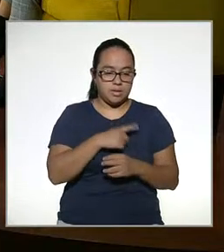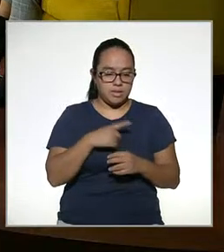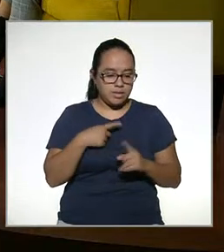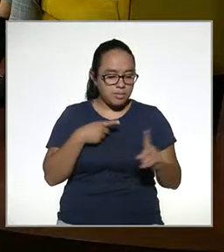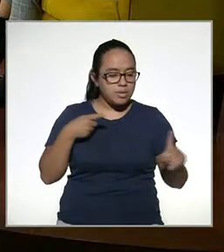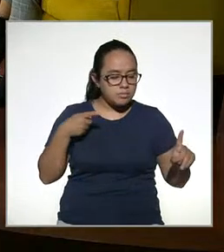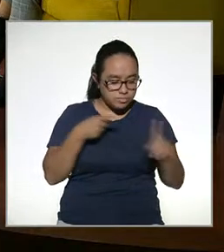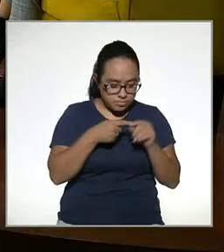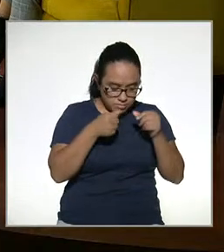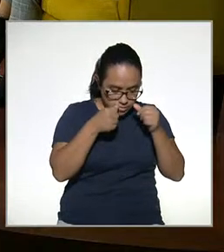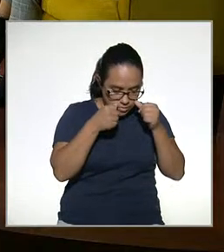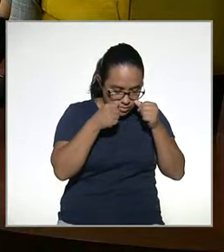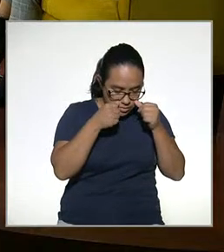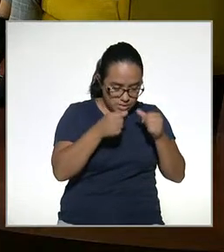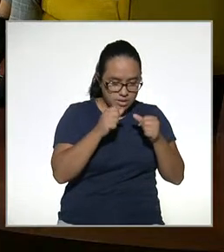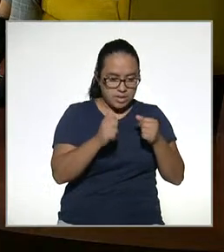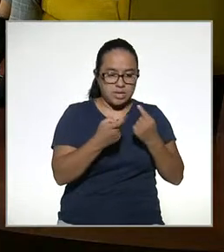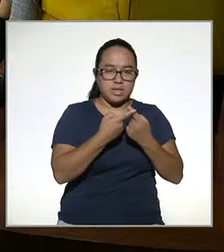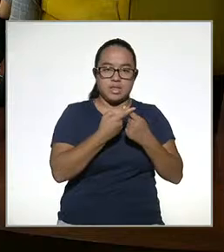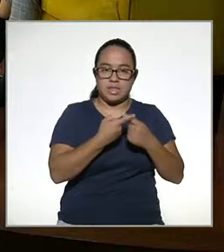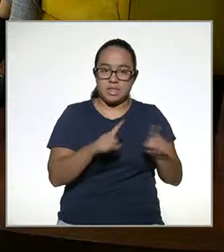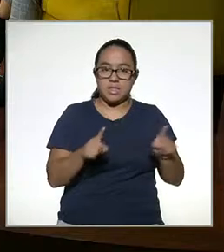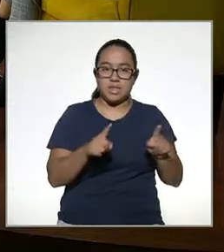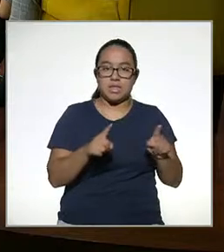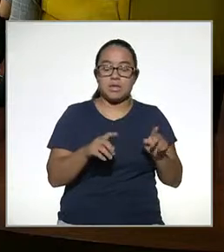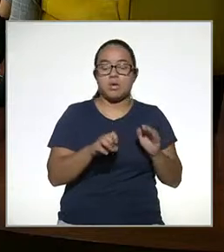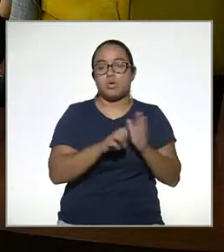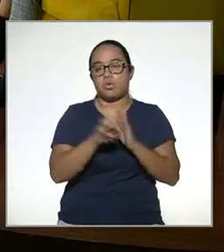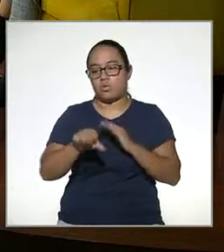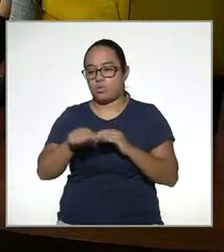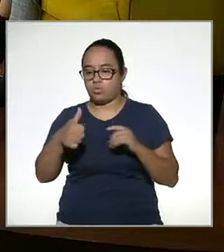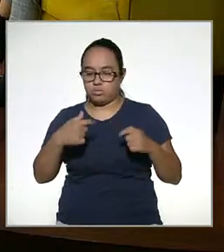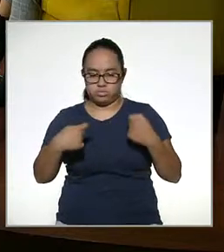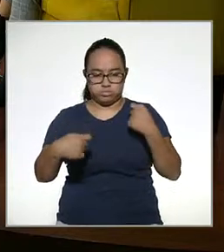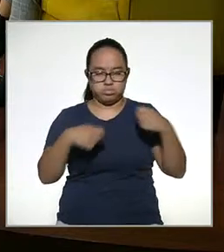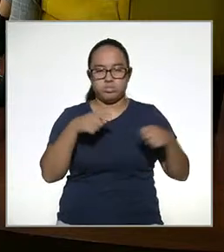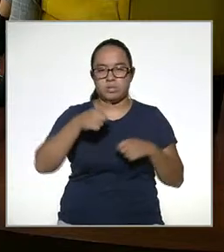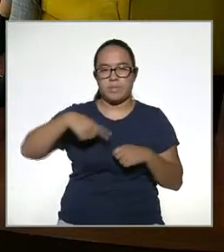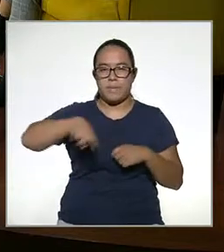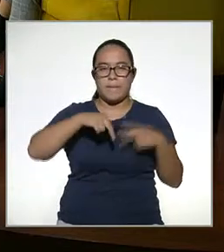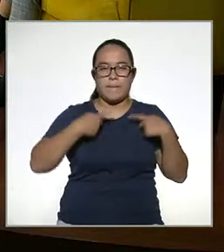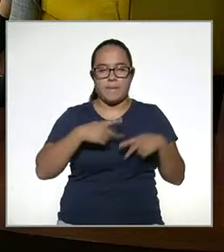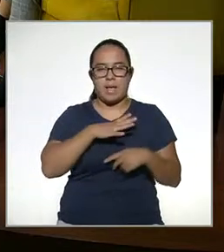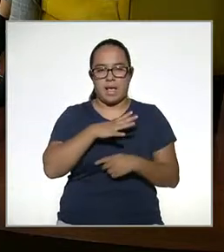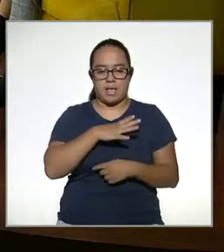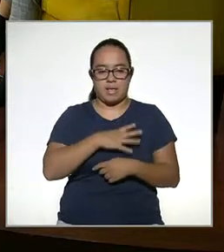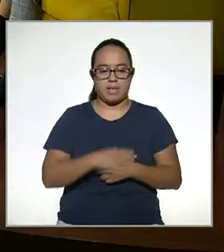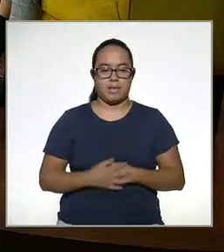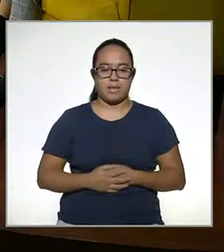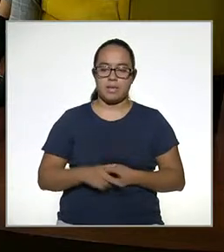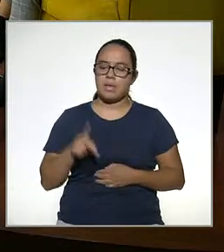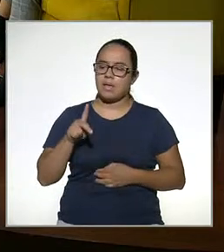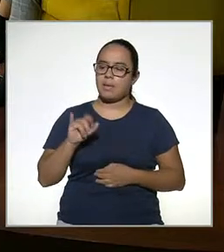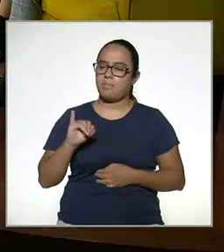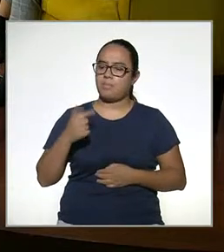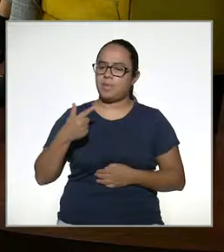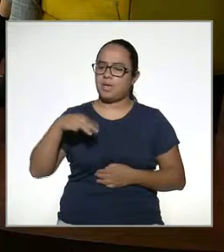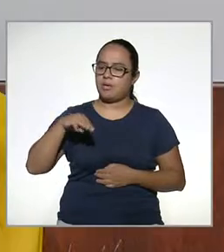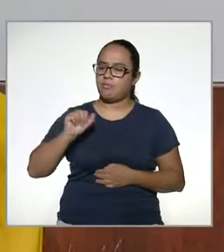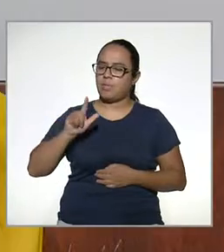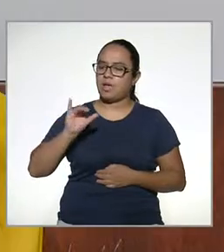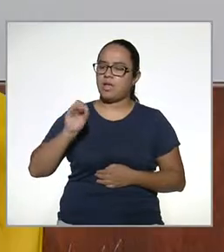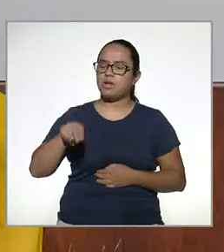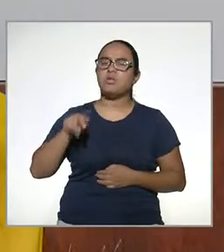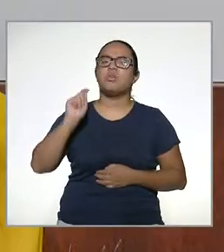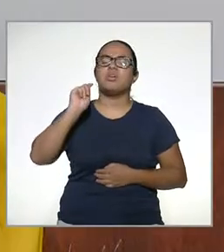ahí una cuestión de un rasgo distinto a la plasticidad que todos nosotros como seres humanos tenemos. ¿Y qué el efecto Pygmalion? ¿Y de qué manera se